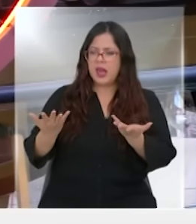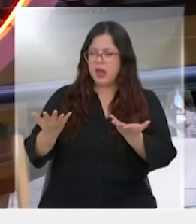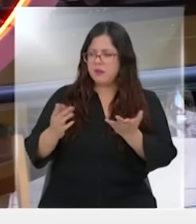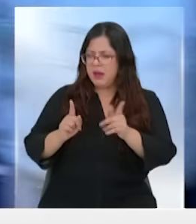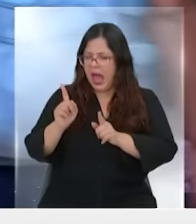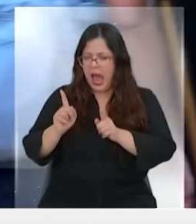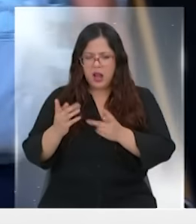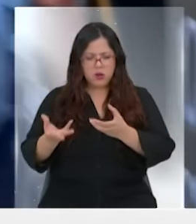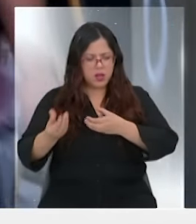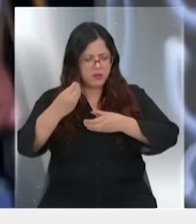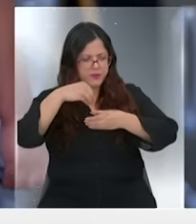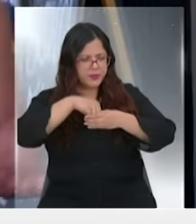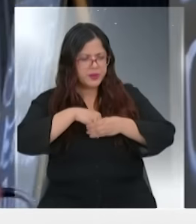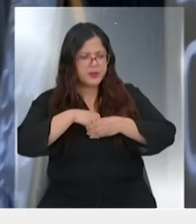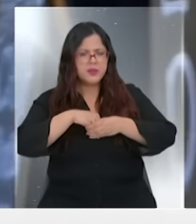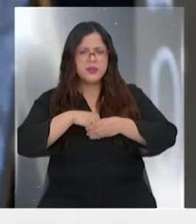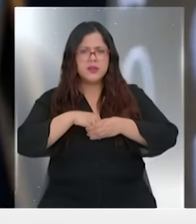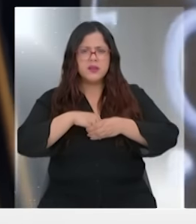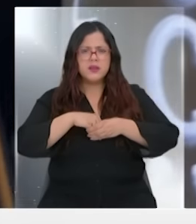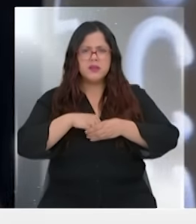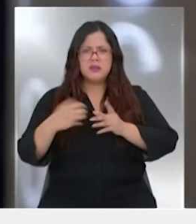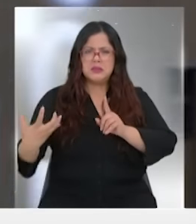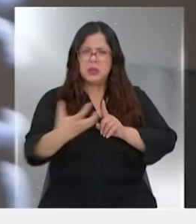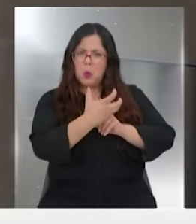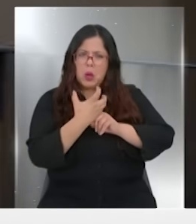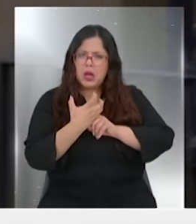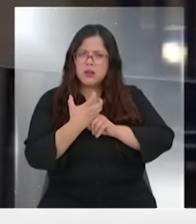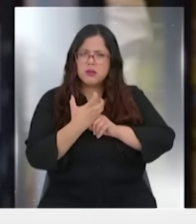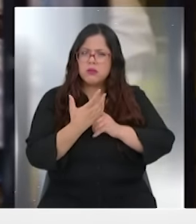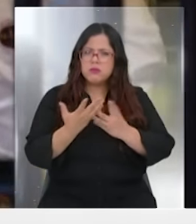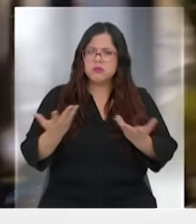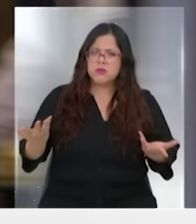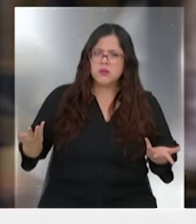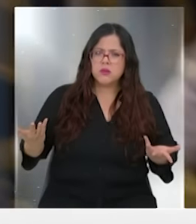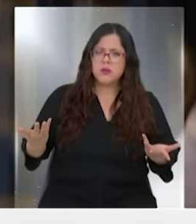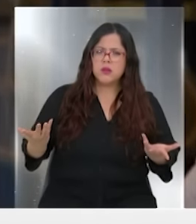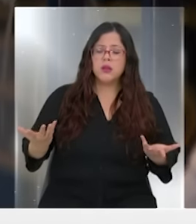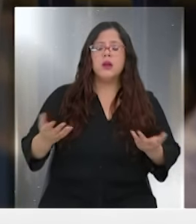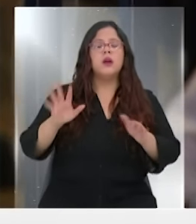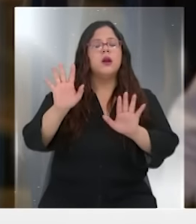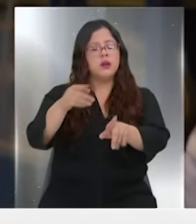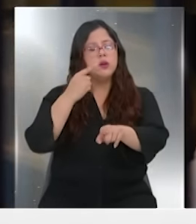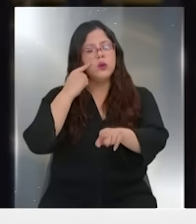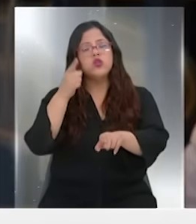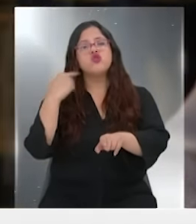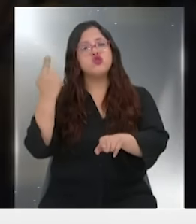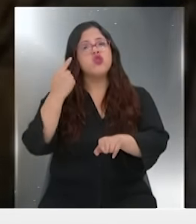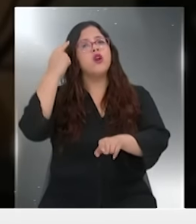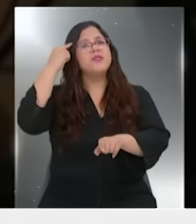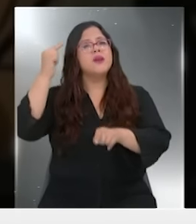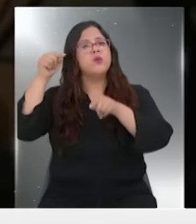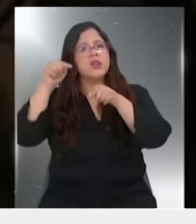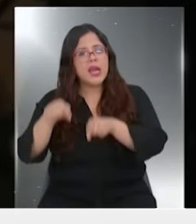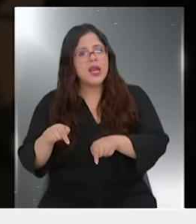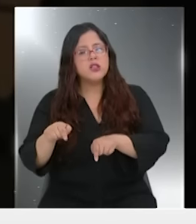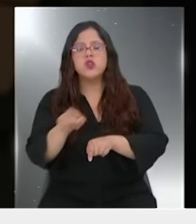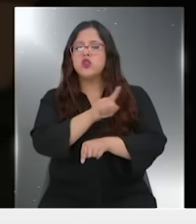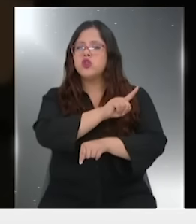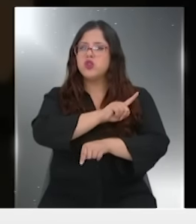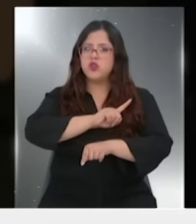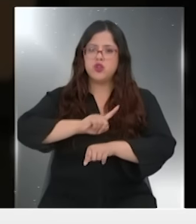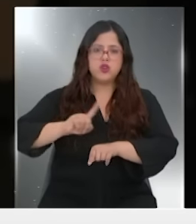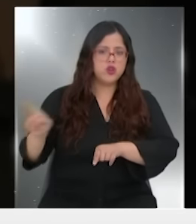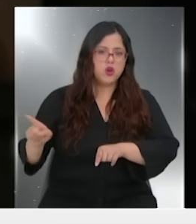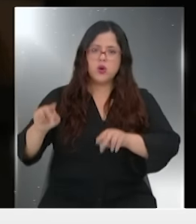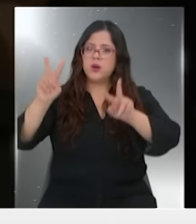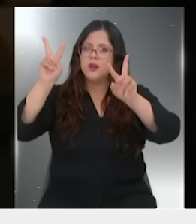información? ¿Fui objeto de alguna suerte de secuestro? Su señoría, creemos que aquello no obedece